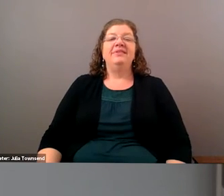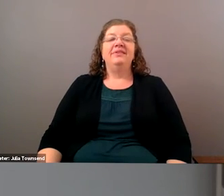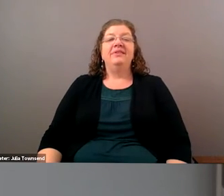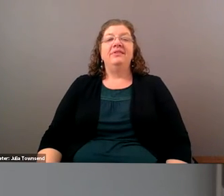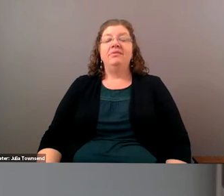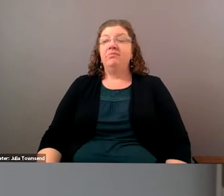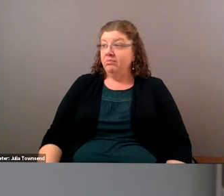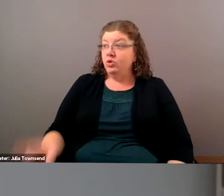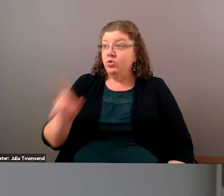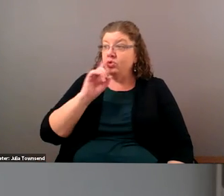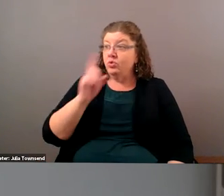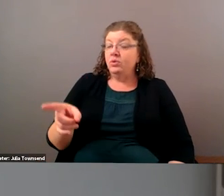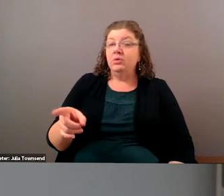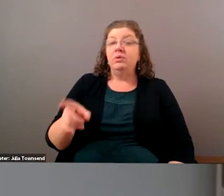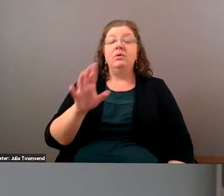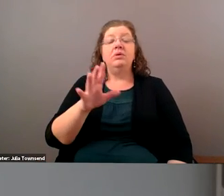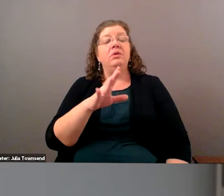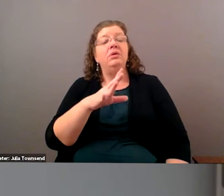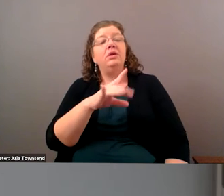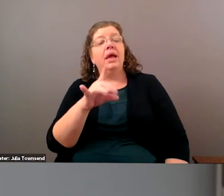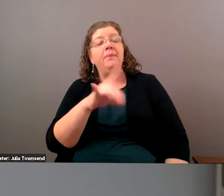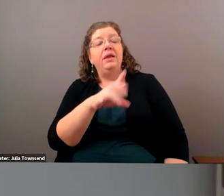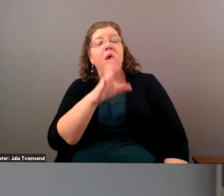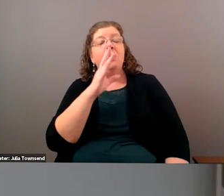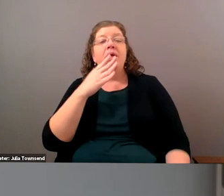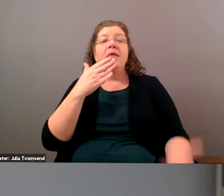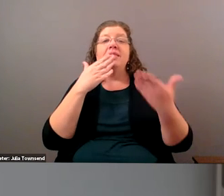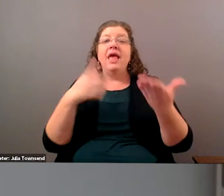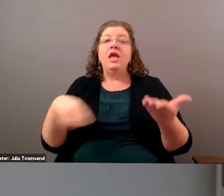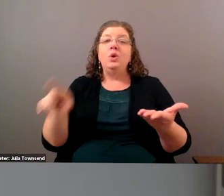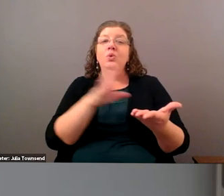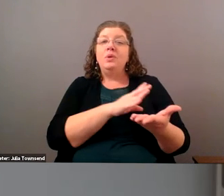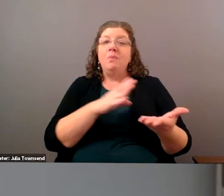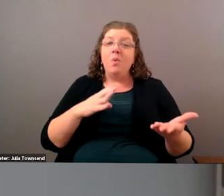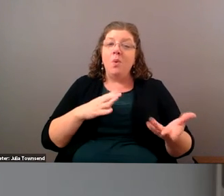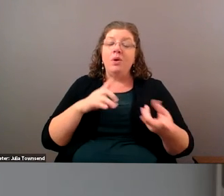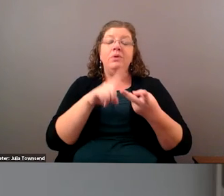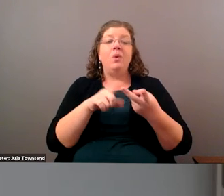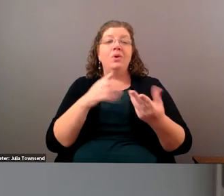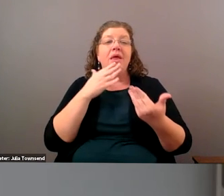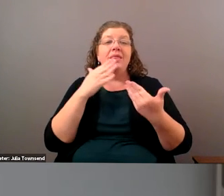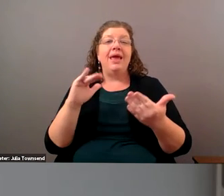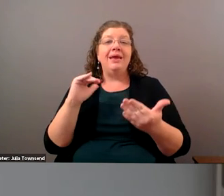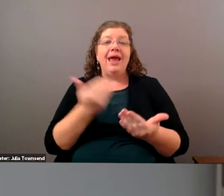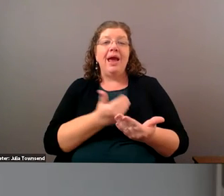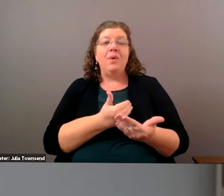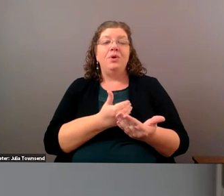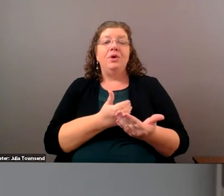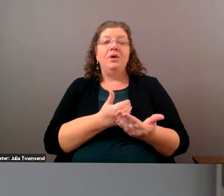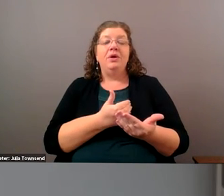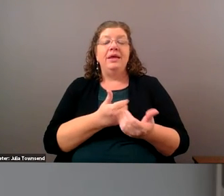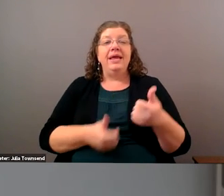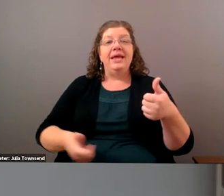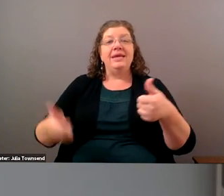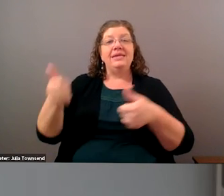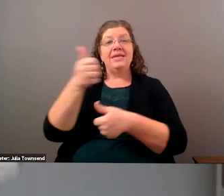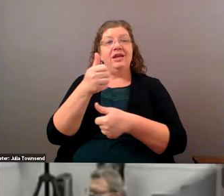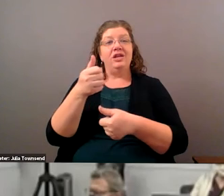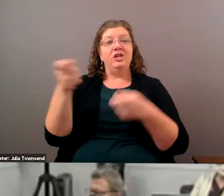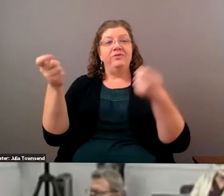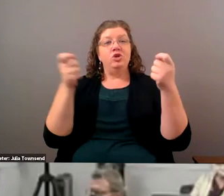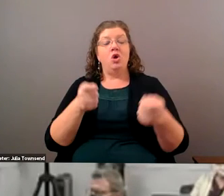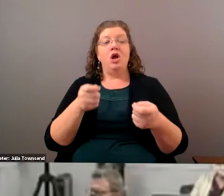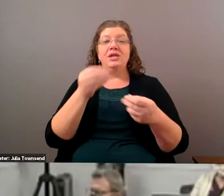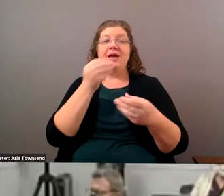Y solo quiero decir gracias a los miembros del Consejo, pero también gracias a los ejecutivos encargados de